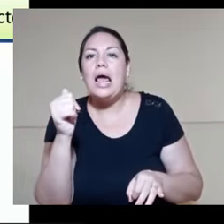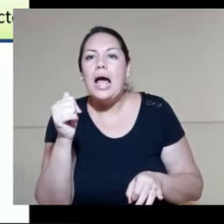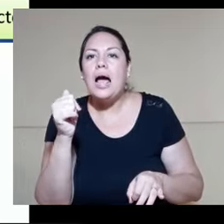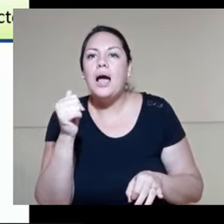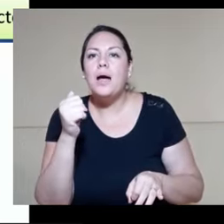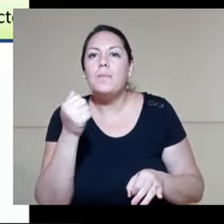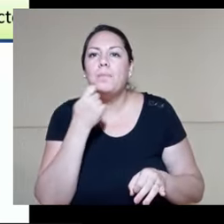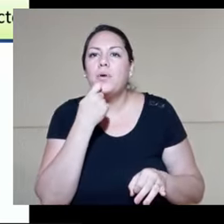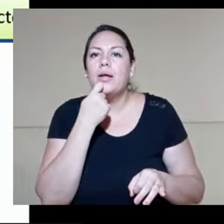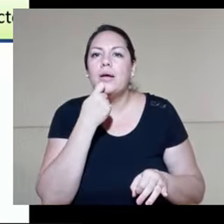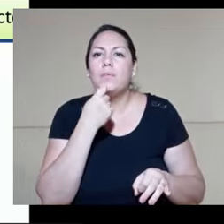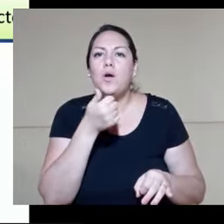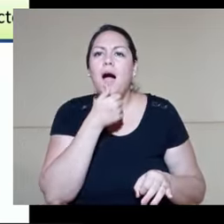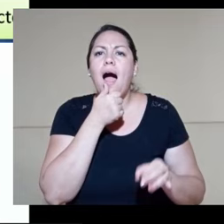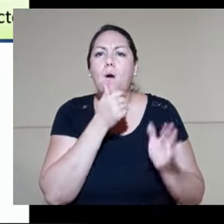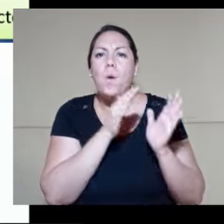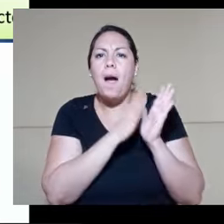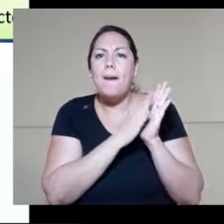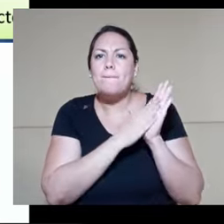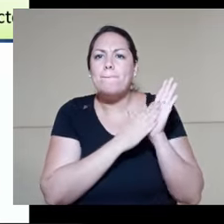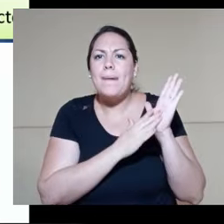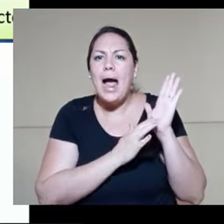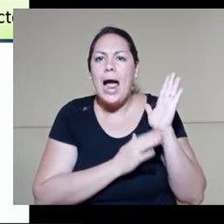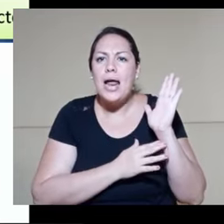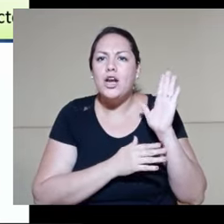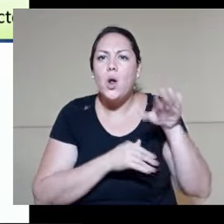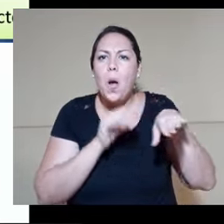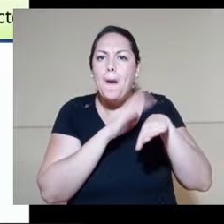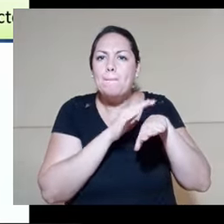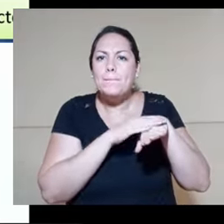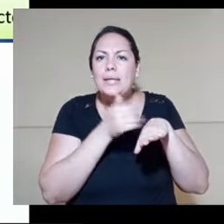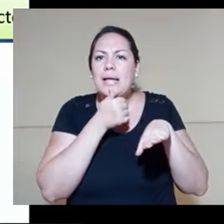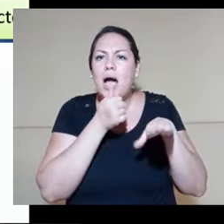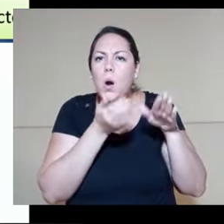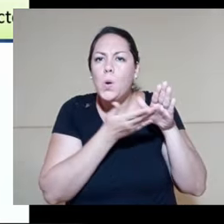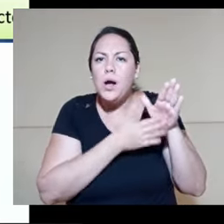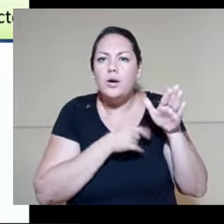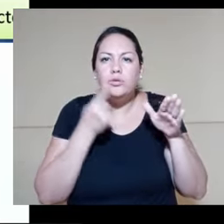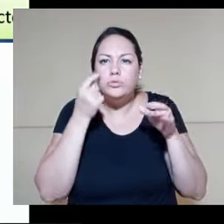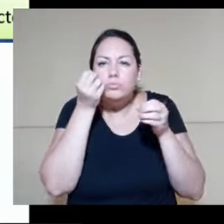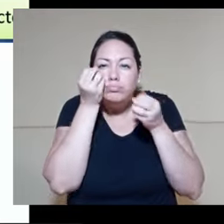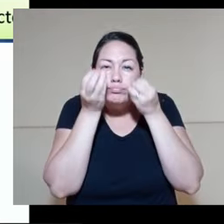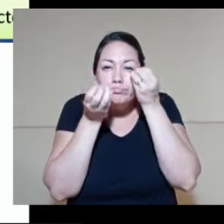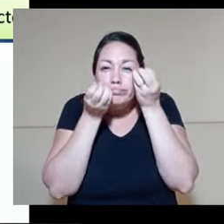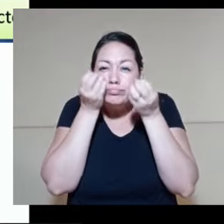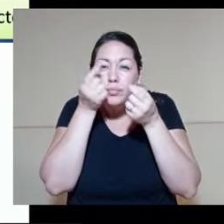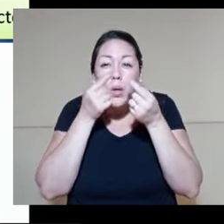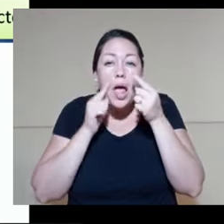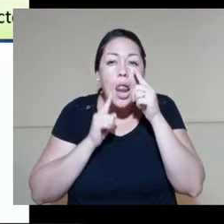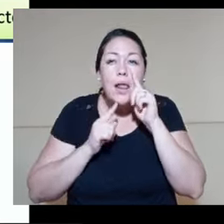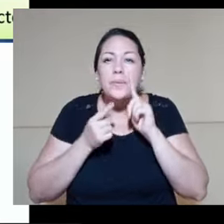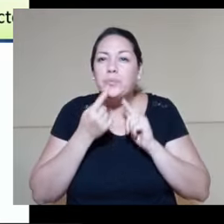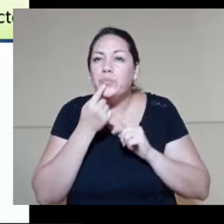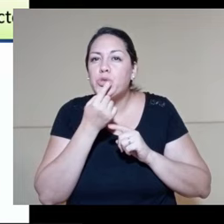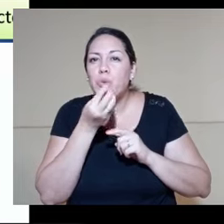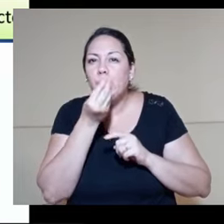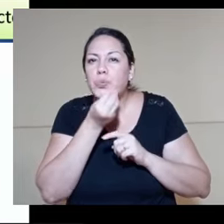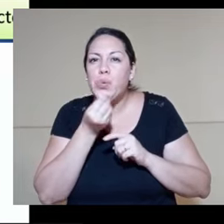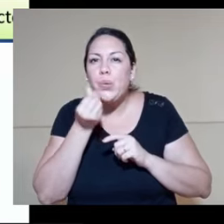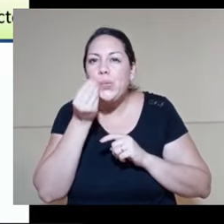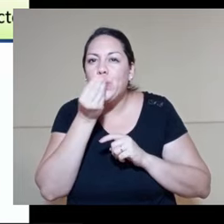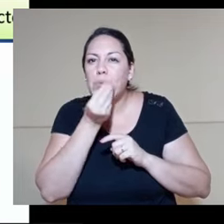glándulas. Porque si no, ¿cómo explicamos que nos suden las manos o los pies? O tengamos